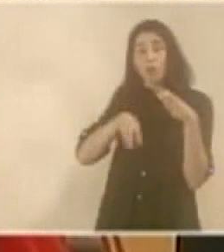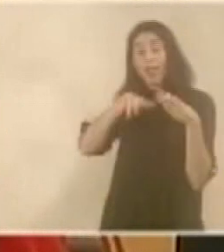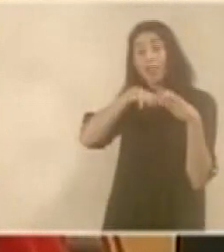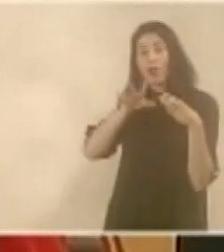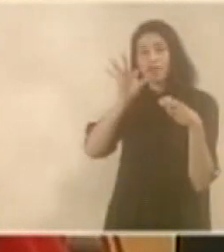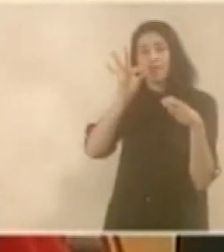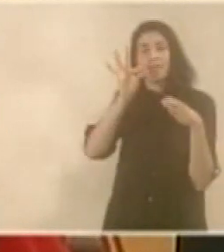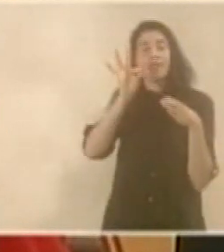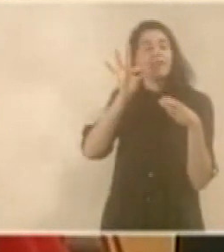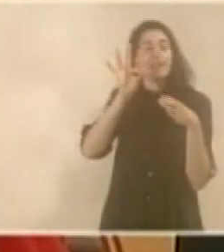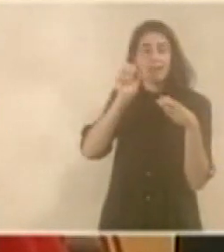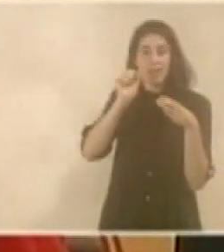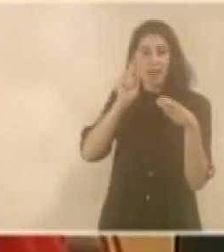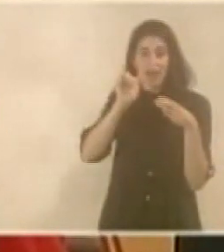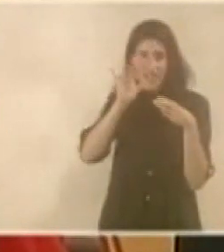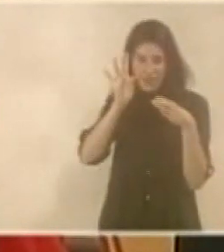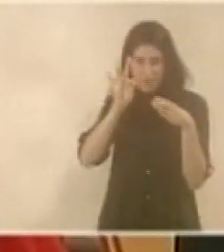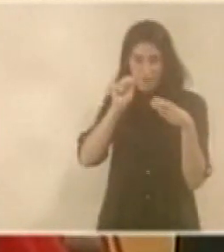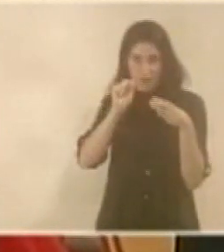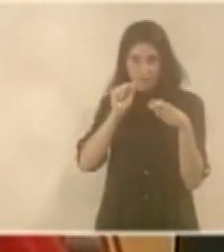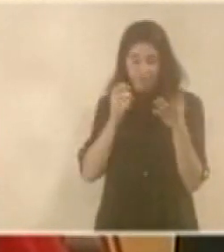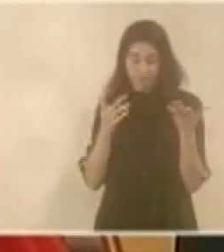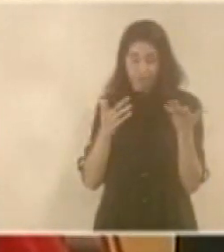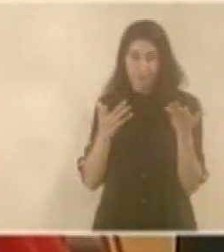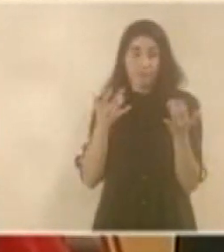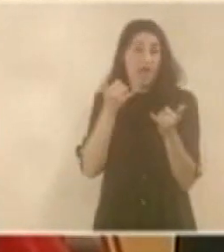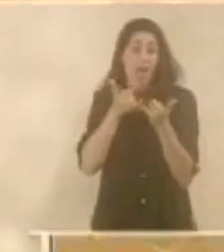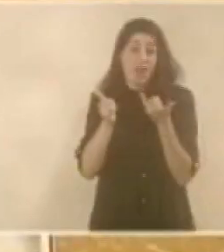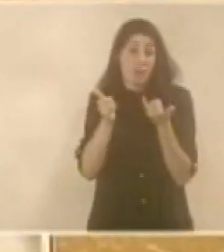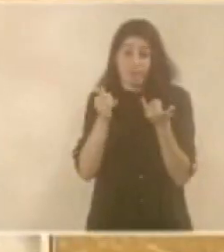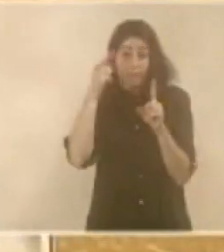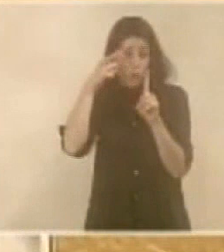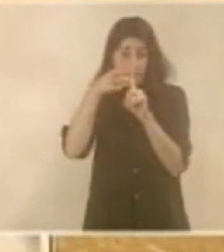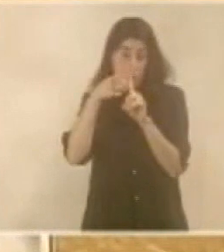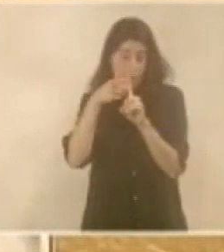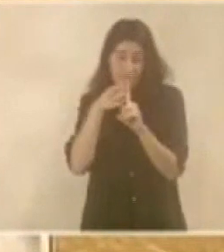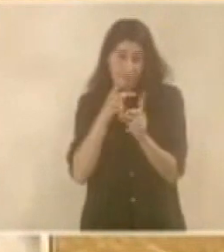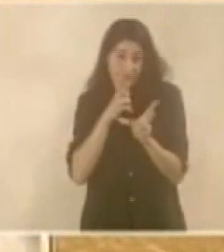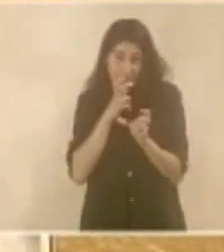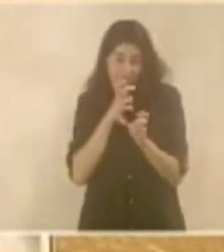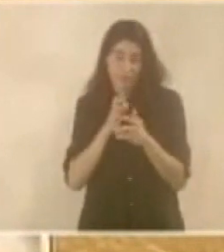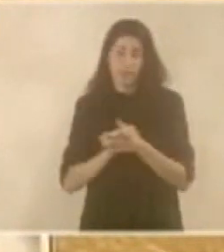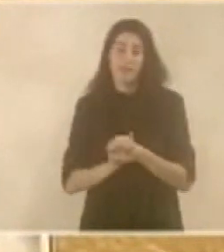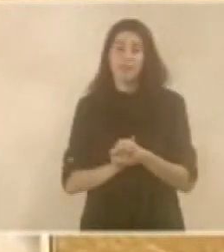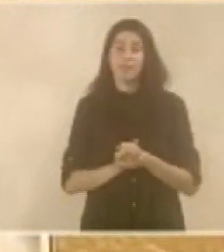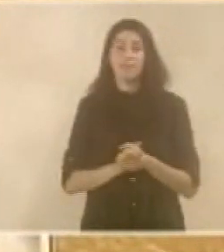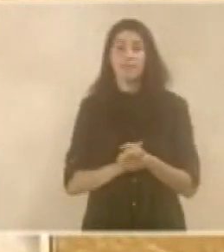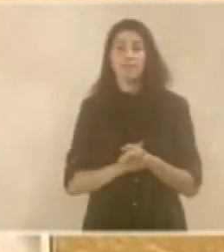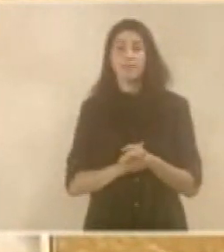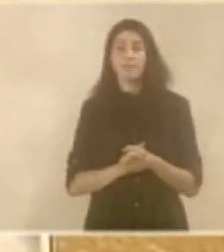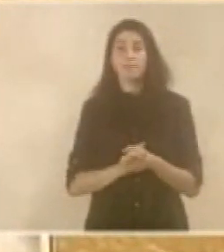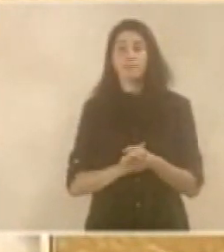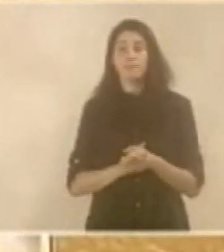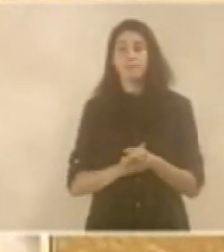a consolidarse. Con los escasos medios disponibles, los constitucionales optaron por